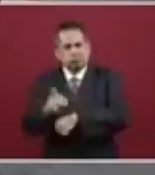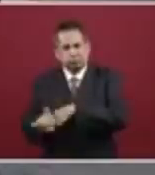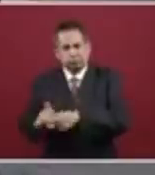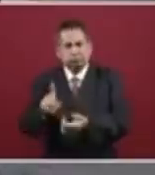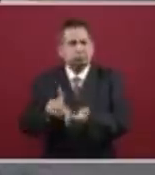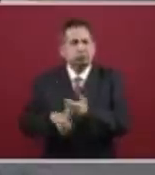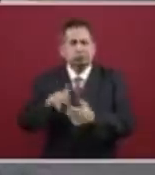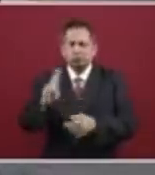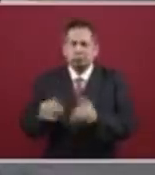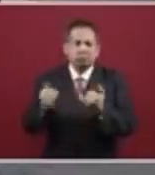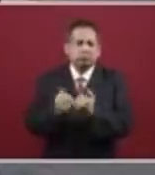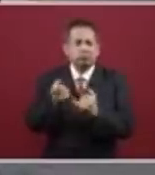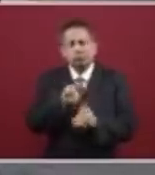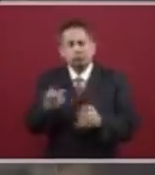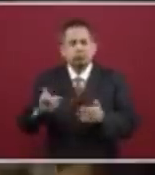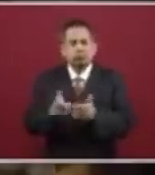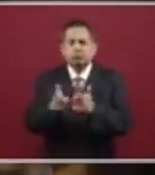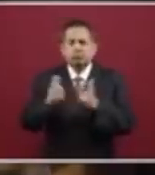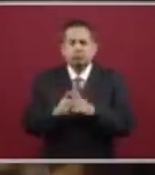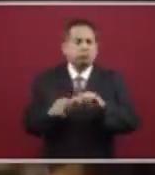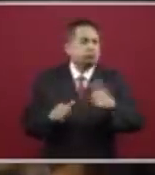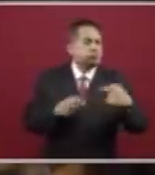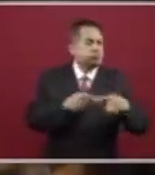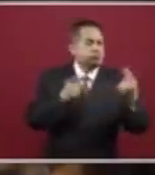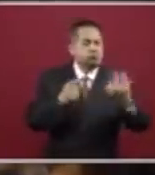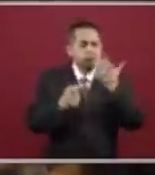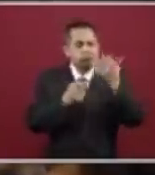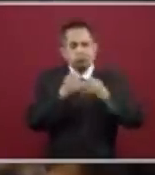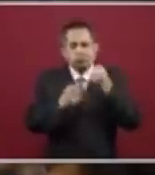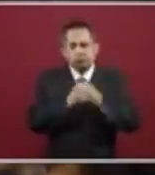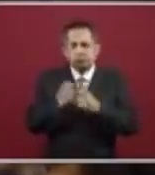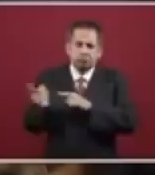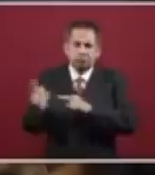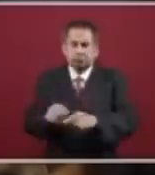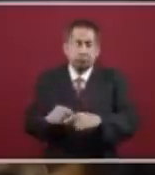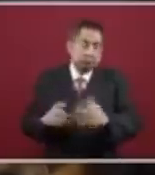a legisladores de otros partidos históricamente. Pues sí,